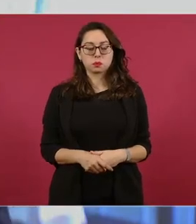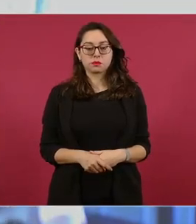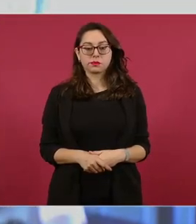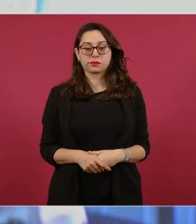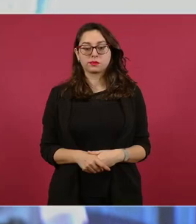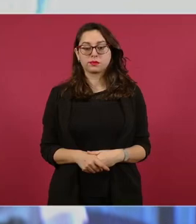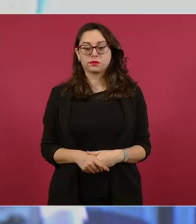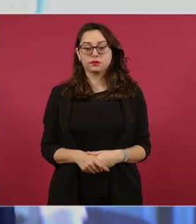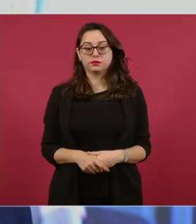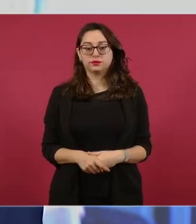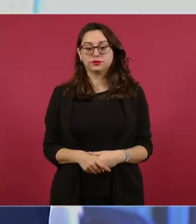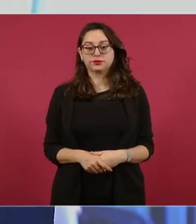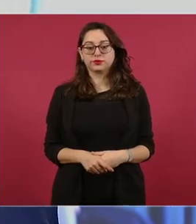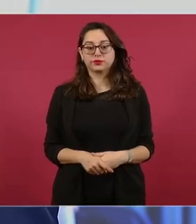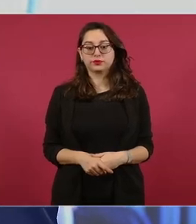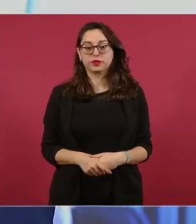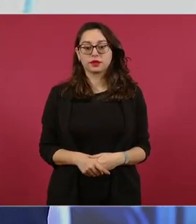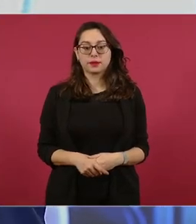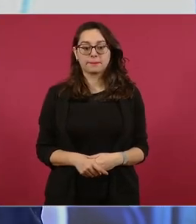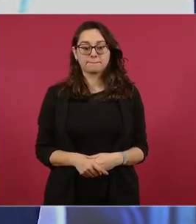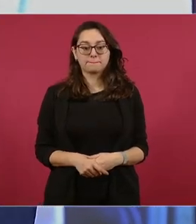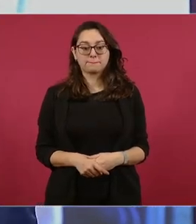Entonces, eso es, no,